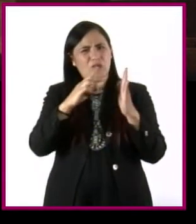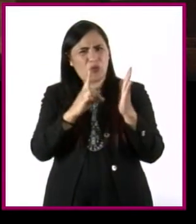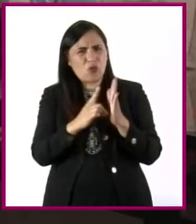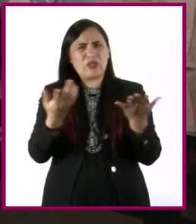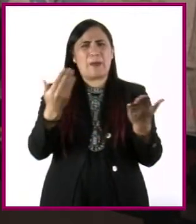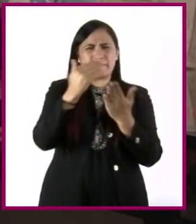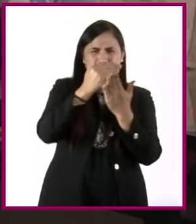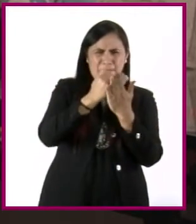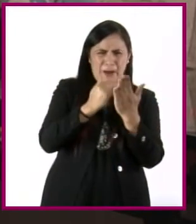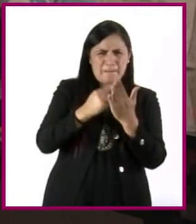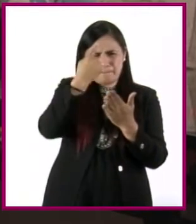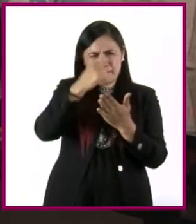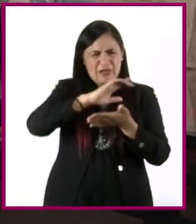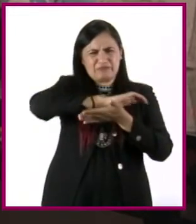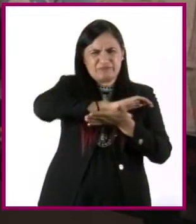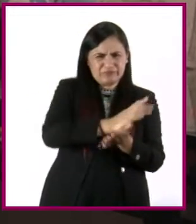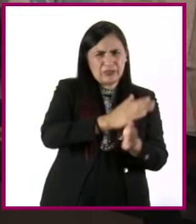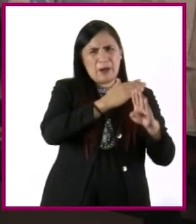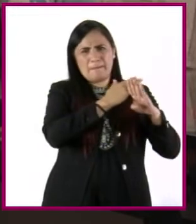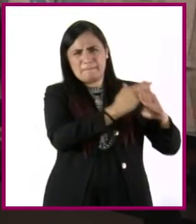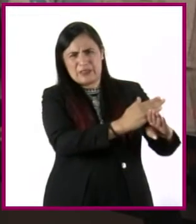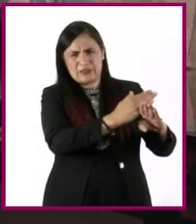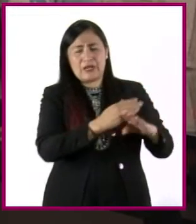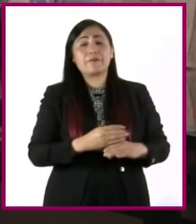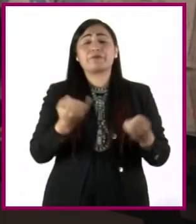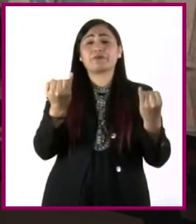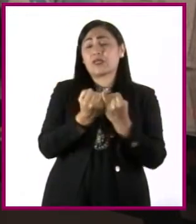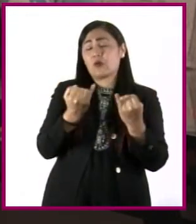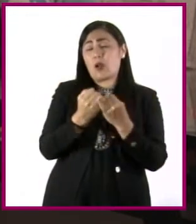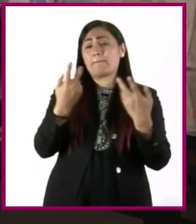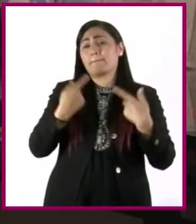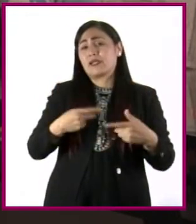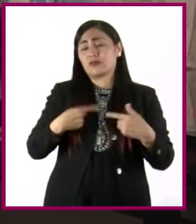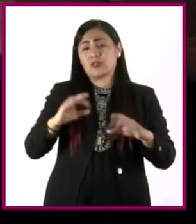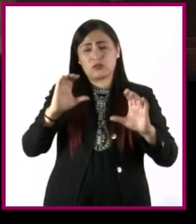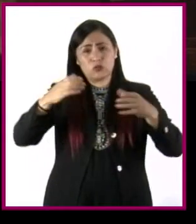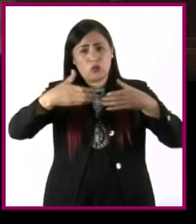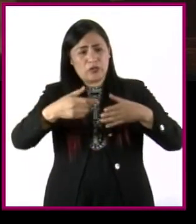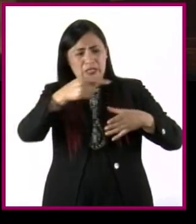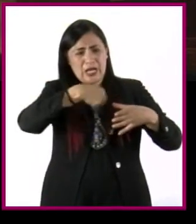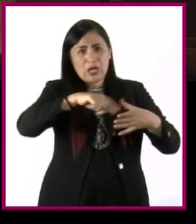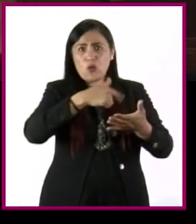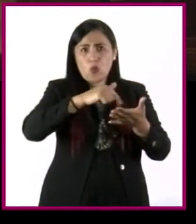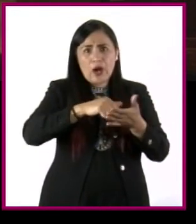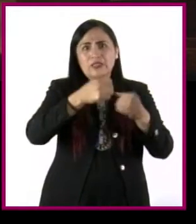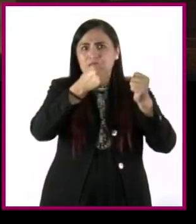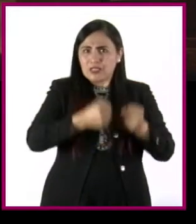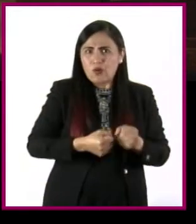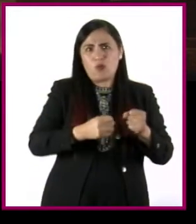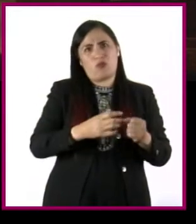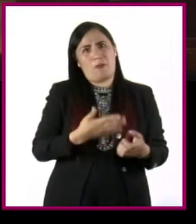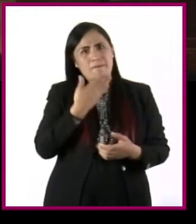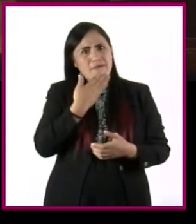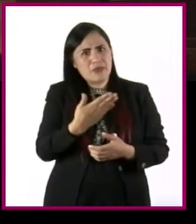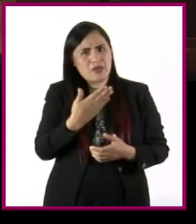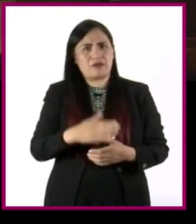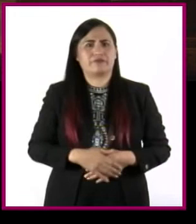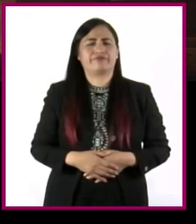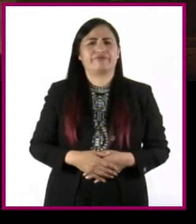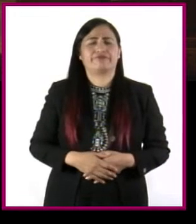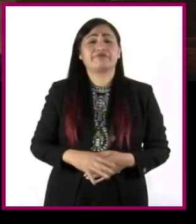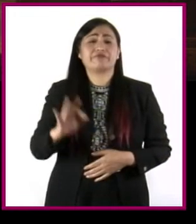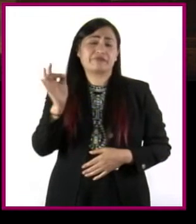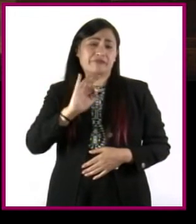la discriminación y crear espacios más seguros para las personas de toda la comunidad. Enumeremos cosas que podamos